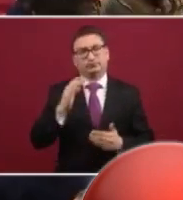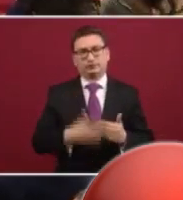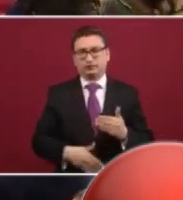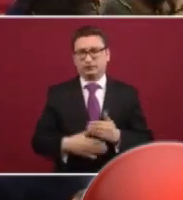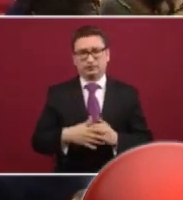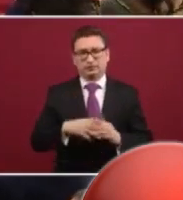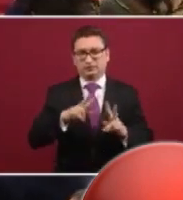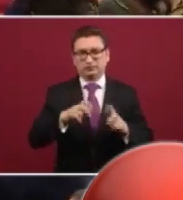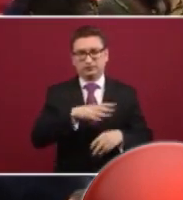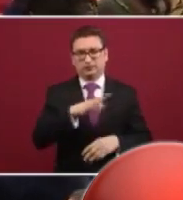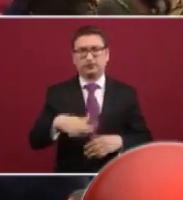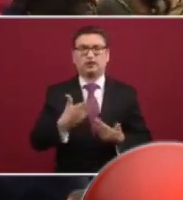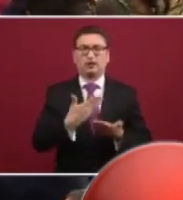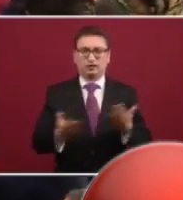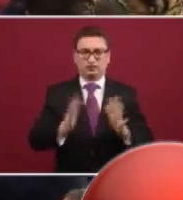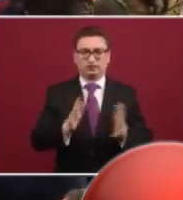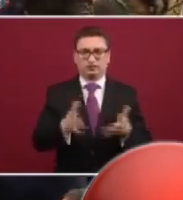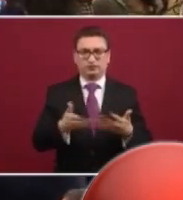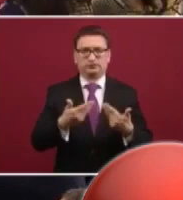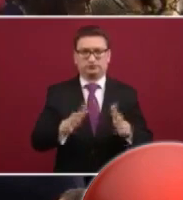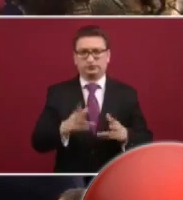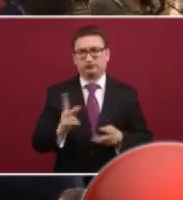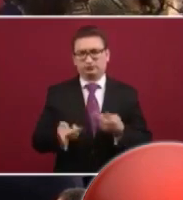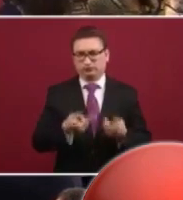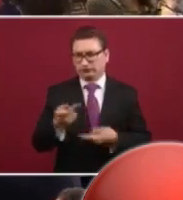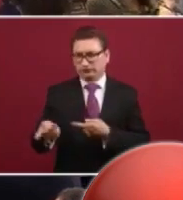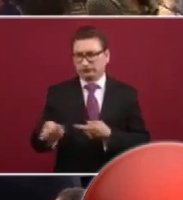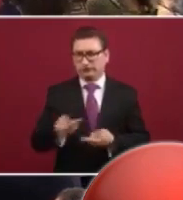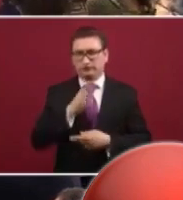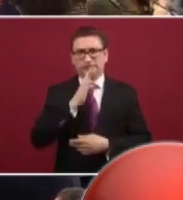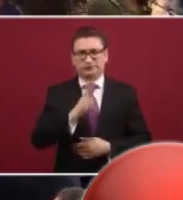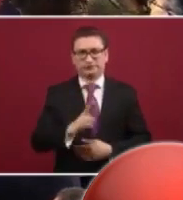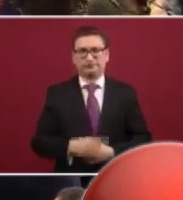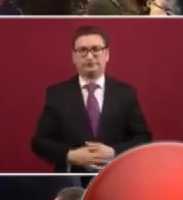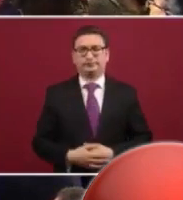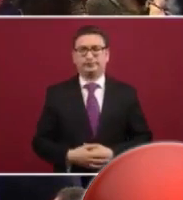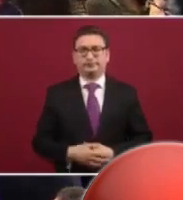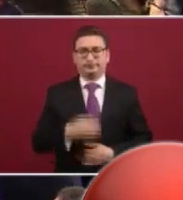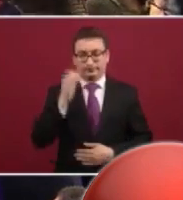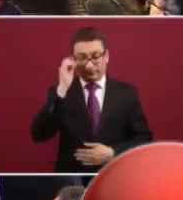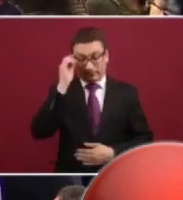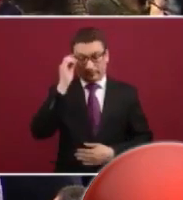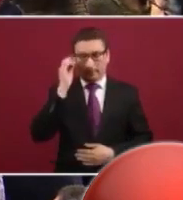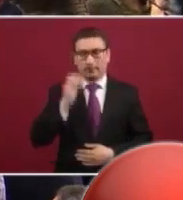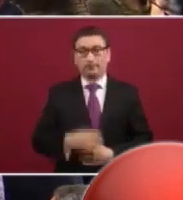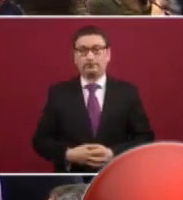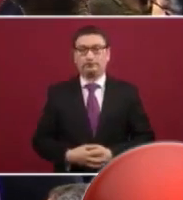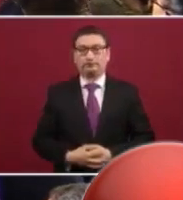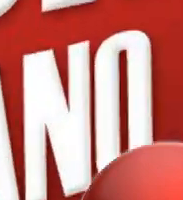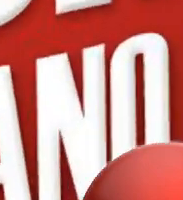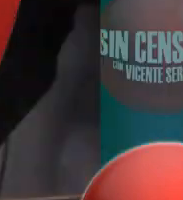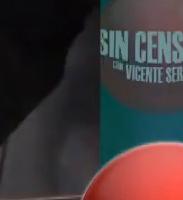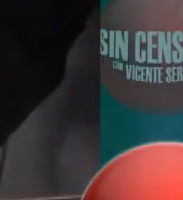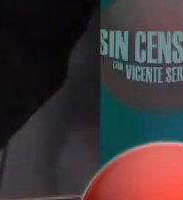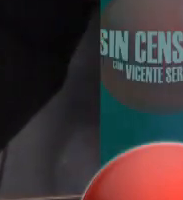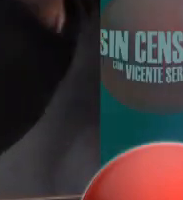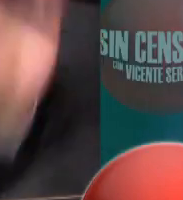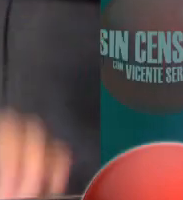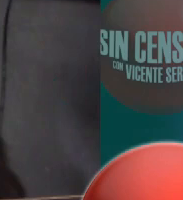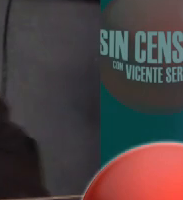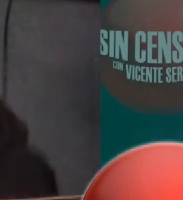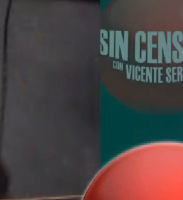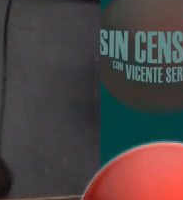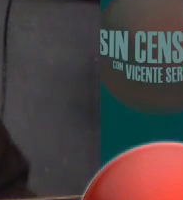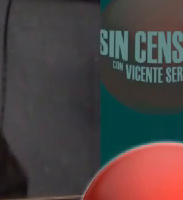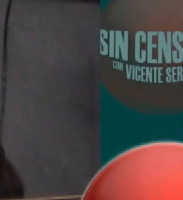lo general y ahora sí abrimos para preguntas y respuestas. Es el presidente Andrés Manuel López Obrador hablando